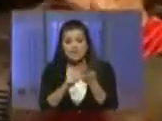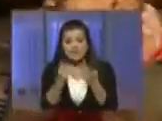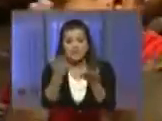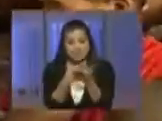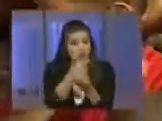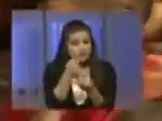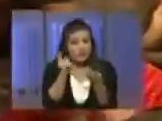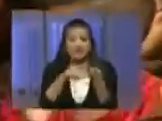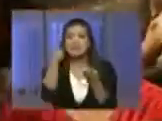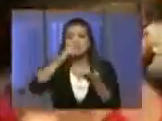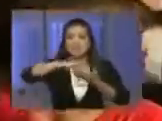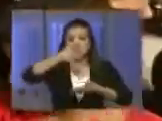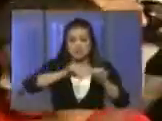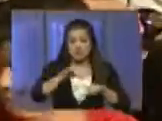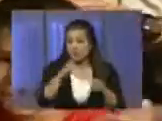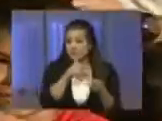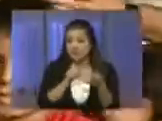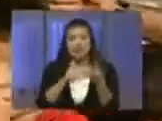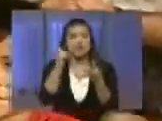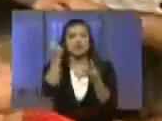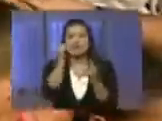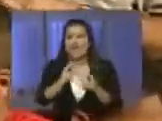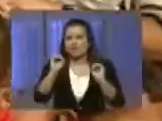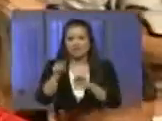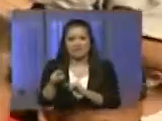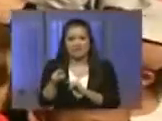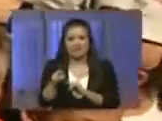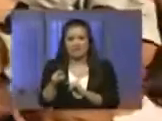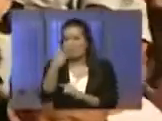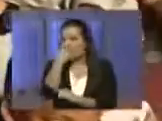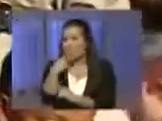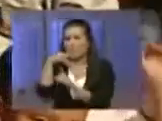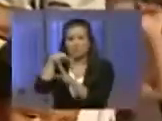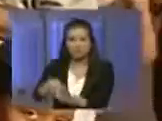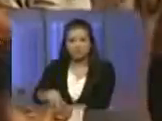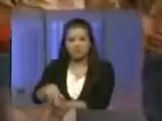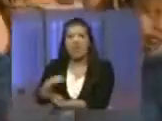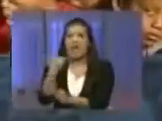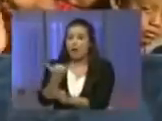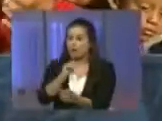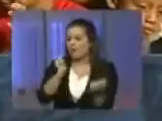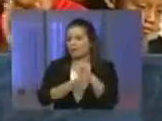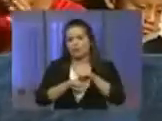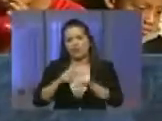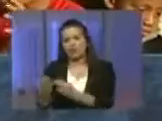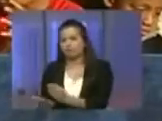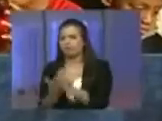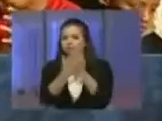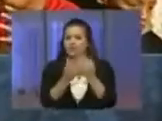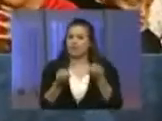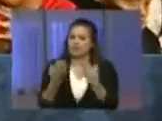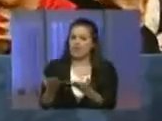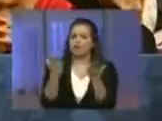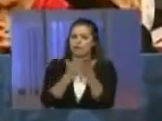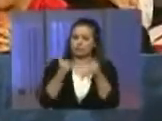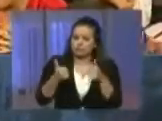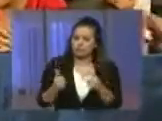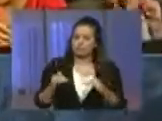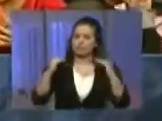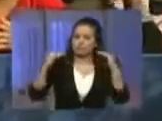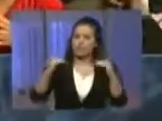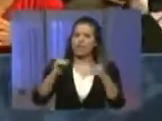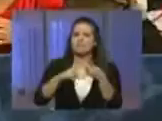computadora ni nada ahora tienen sus estudios garantizado y además tienen marri nuevo barro tricolor y tienen el